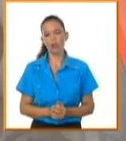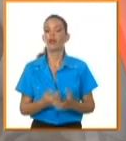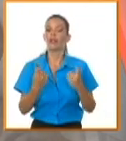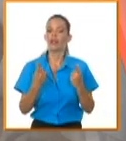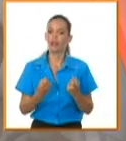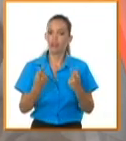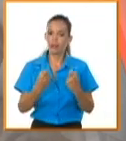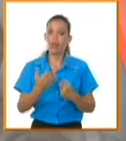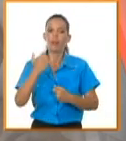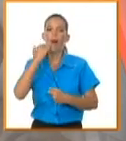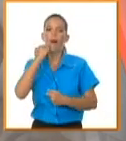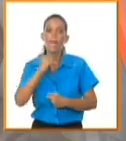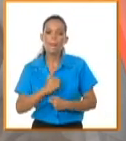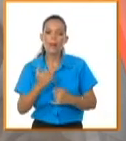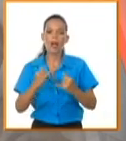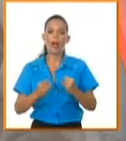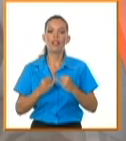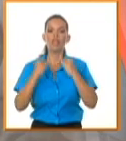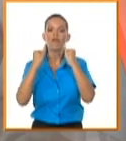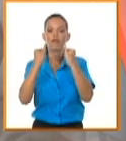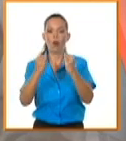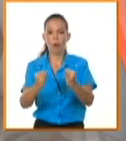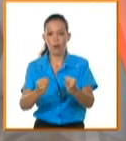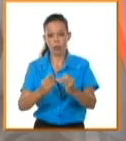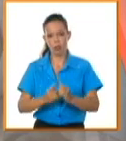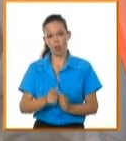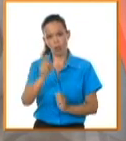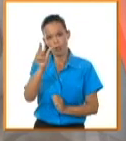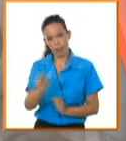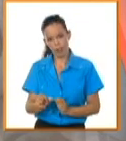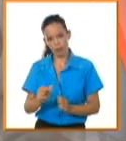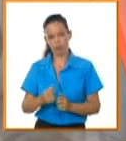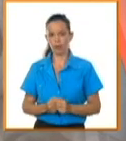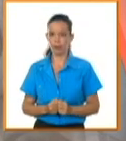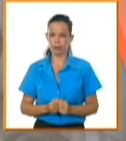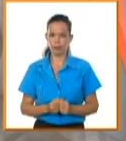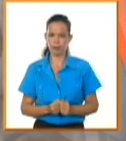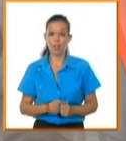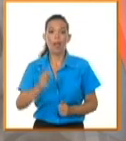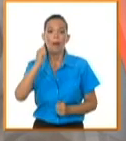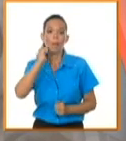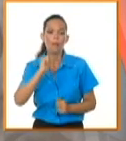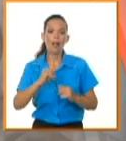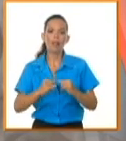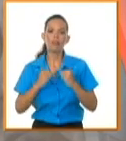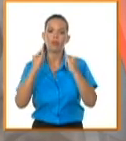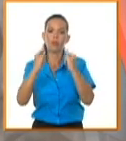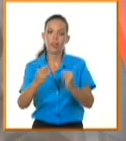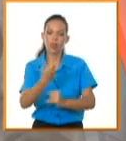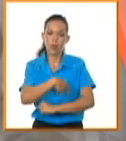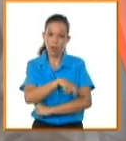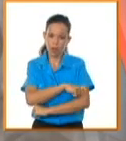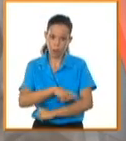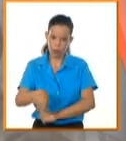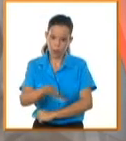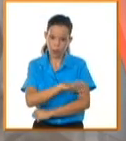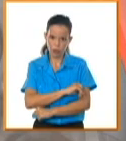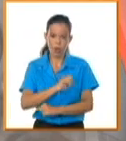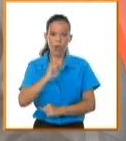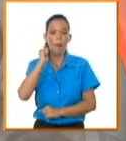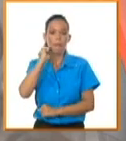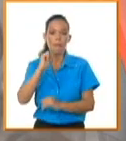darle más información a nuestro cliente tenemos que darle más información a nuestra población y más información a los actores económicos